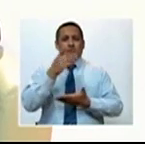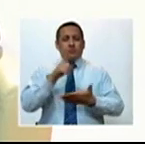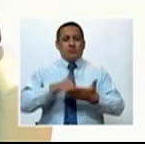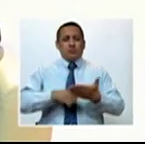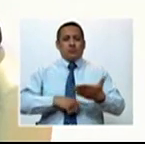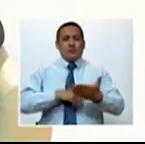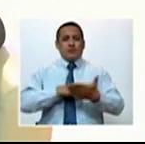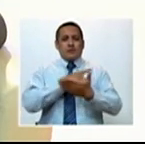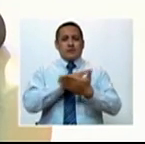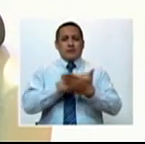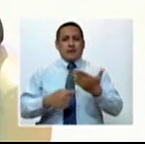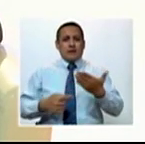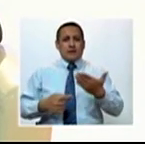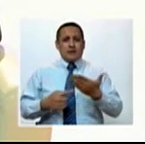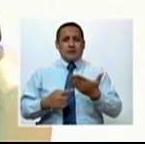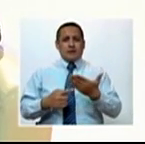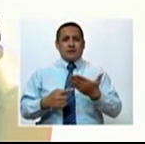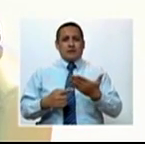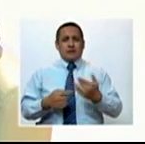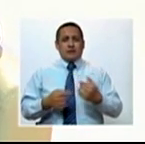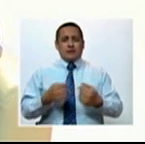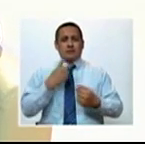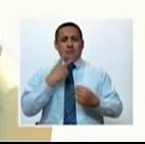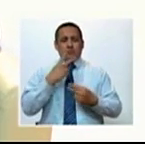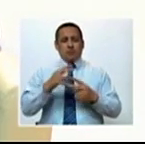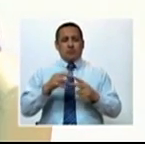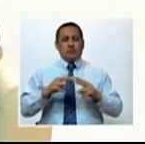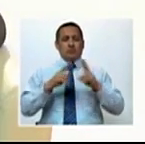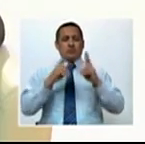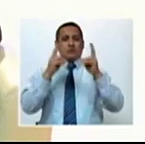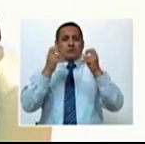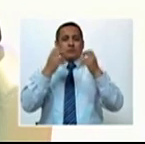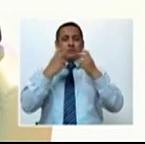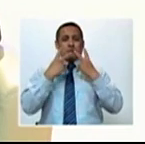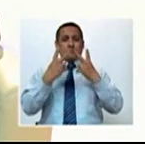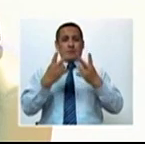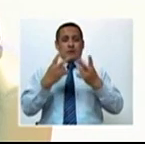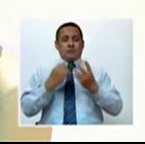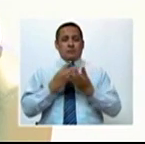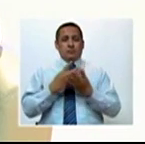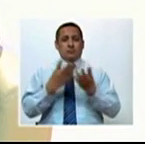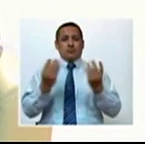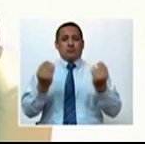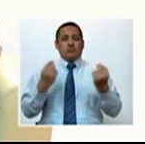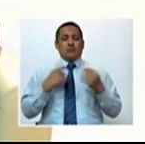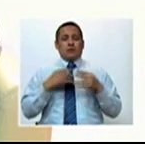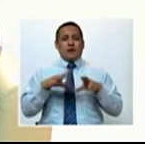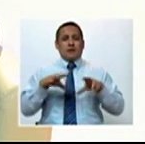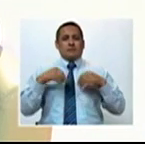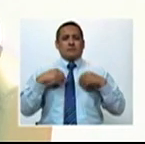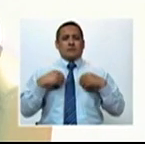las consecuencias fueron terminar con la vida de